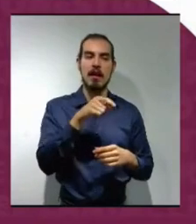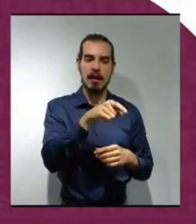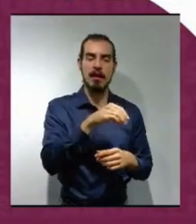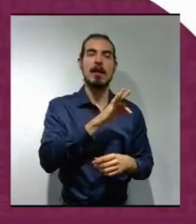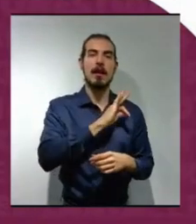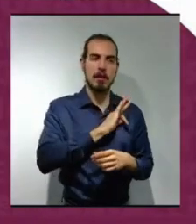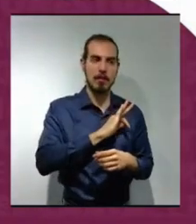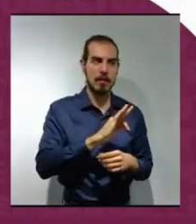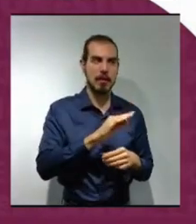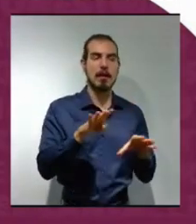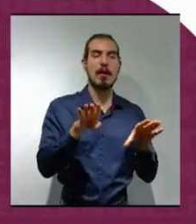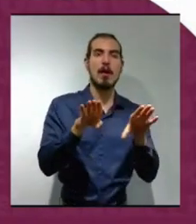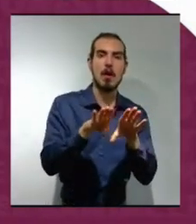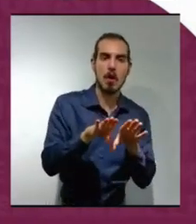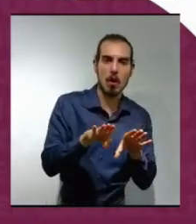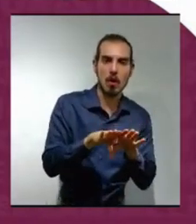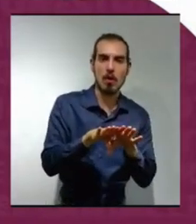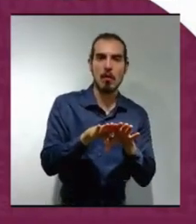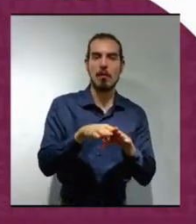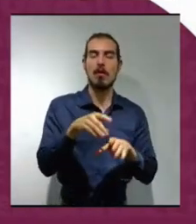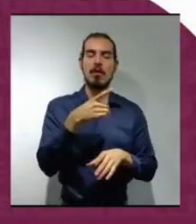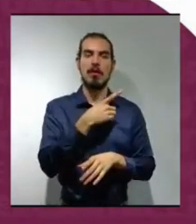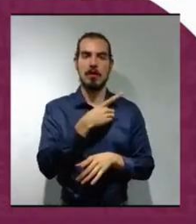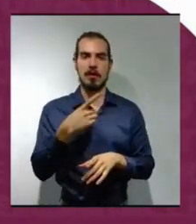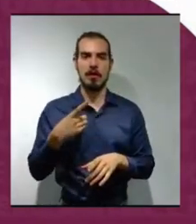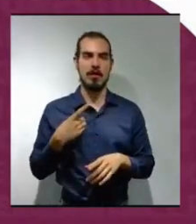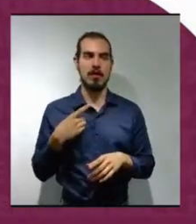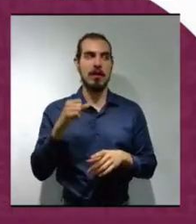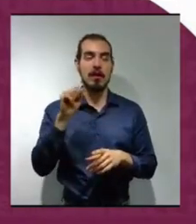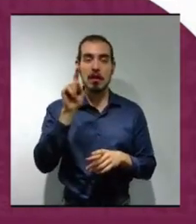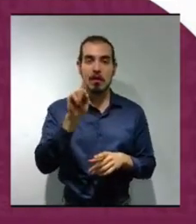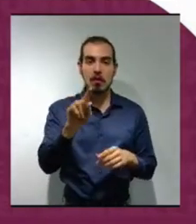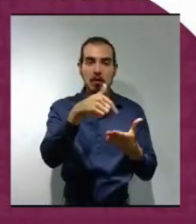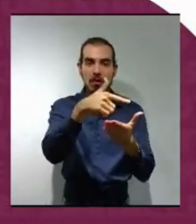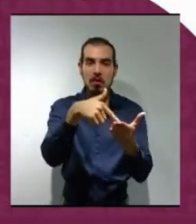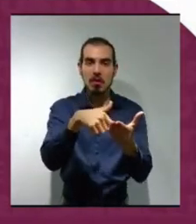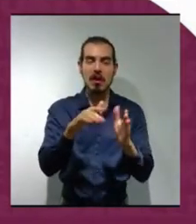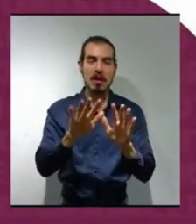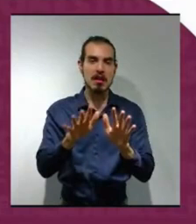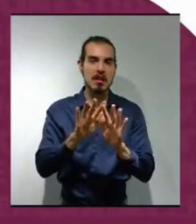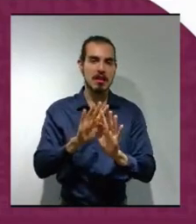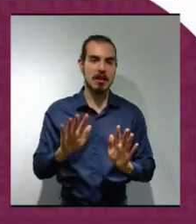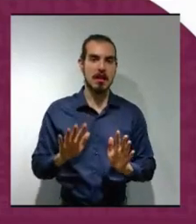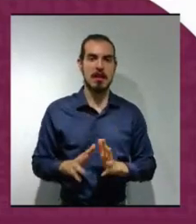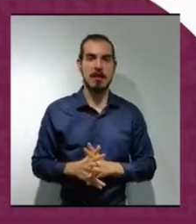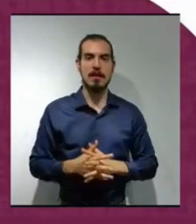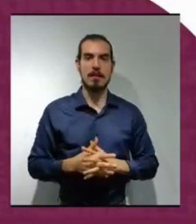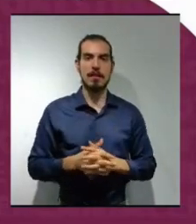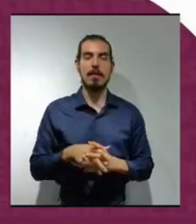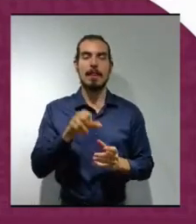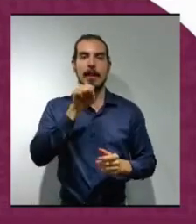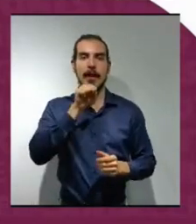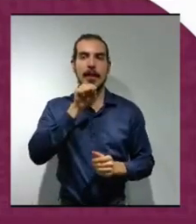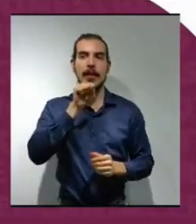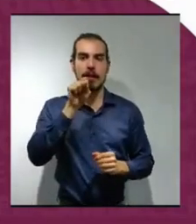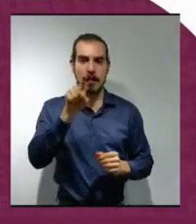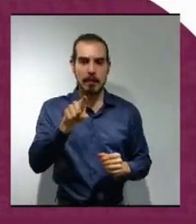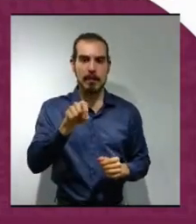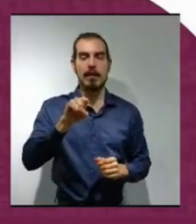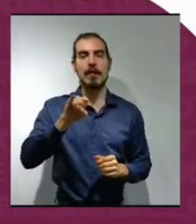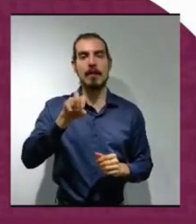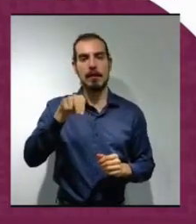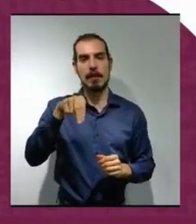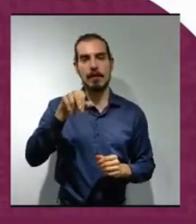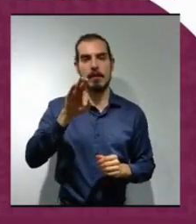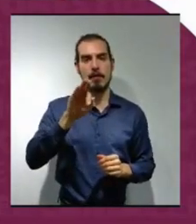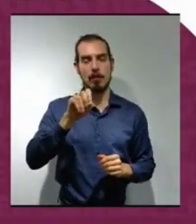todas sus deudas ahí en un solo lugar. También contaremos con la participación, obviamente, de Infonavit, donde